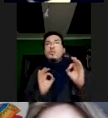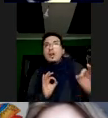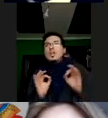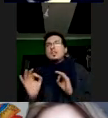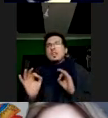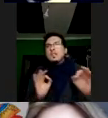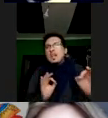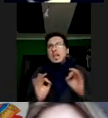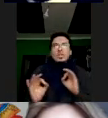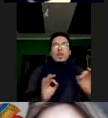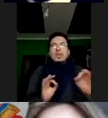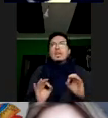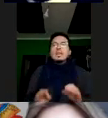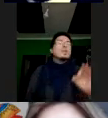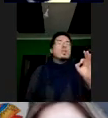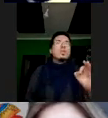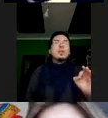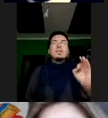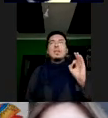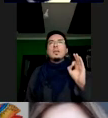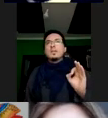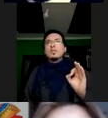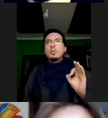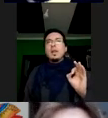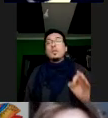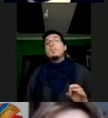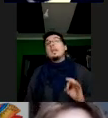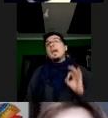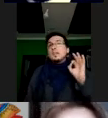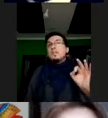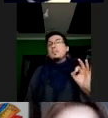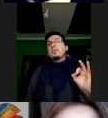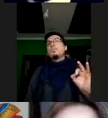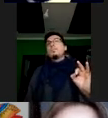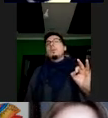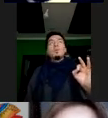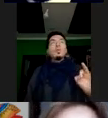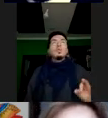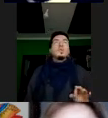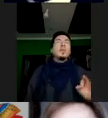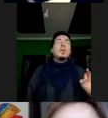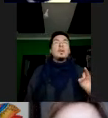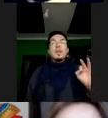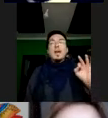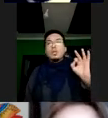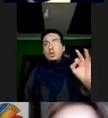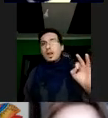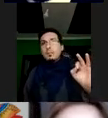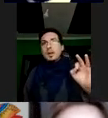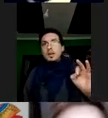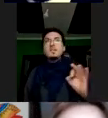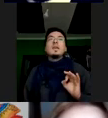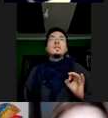hagan dudar, oye, ¿qué significa esto, que aquí, que allá? No, tienen que ser súper claros. Si para ese fin, por ejemplo, para poder conocer la altura